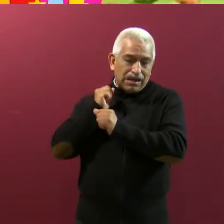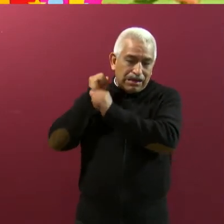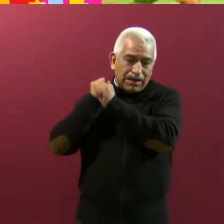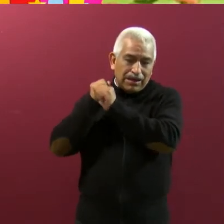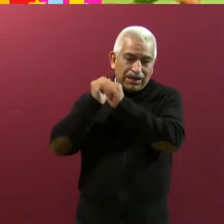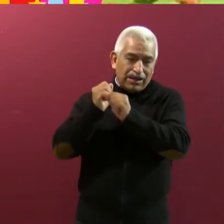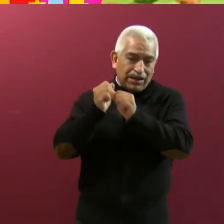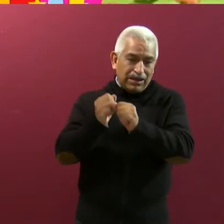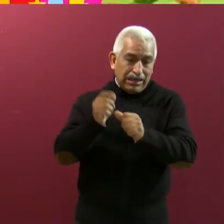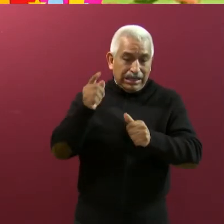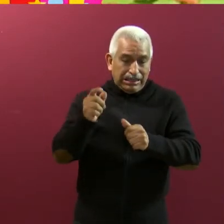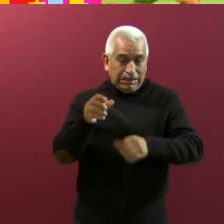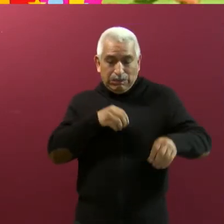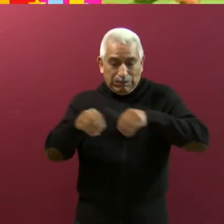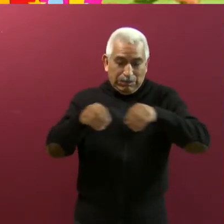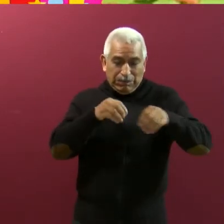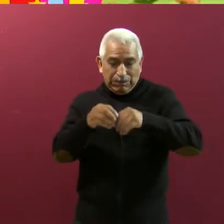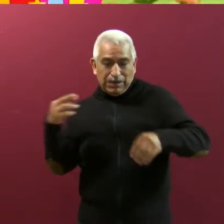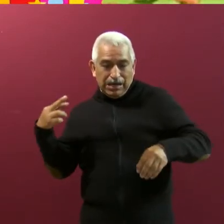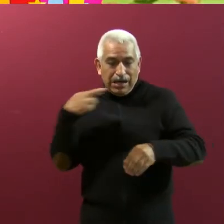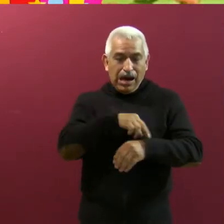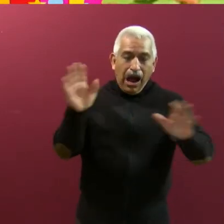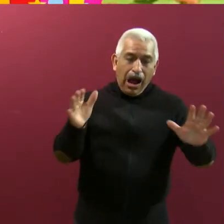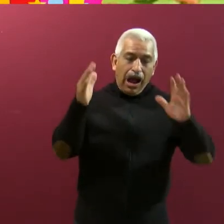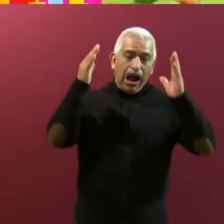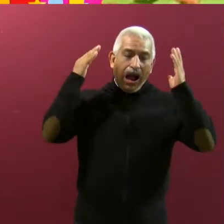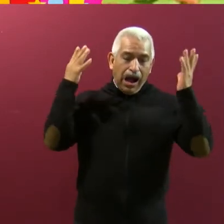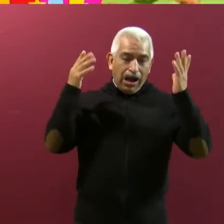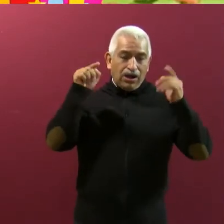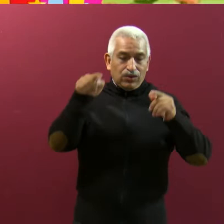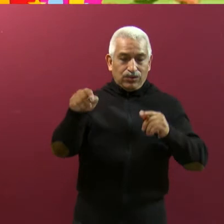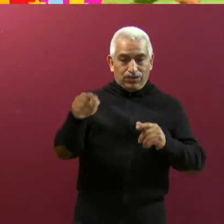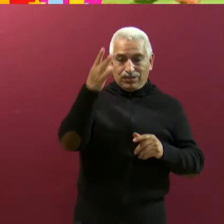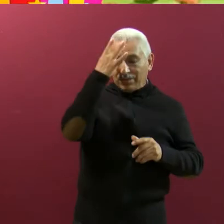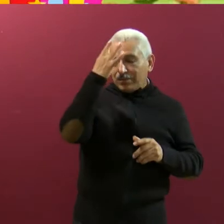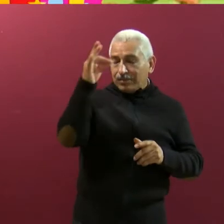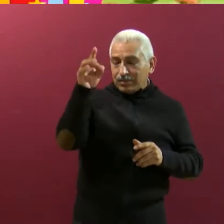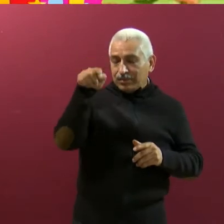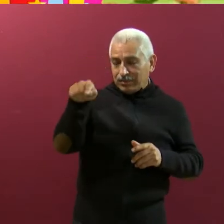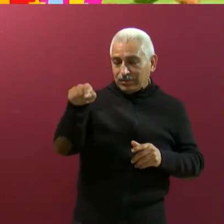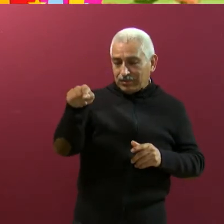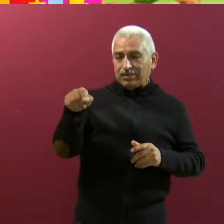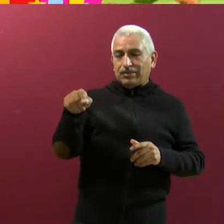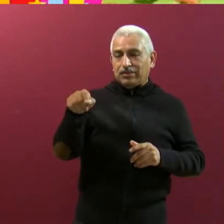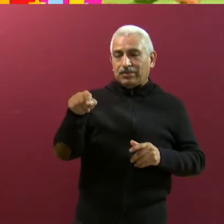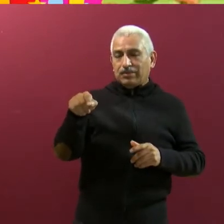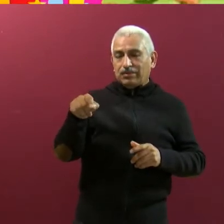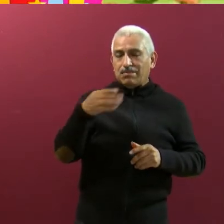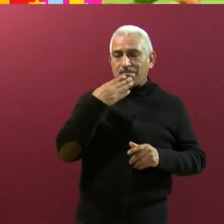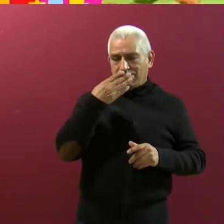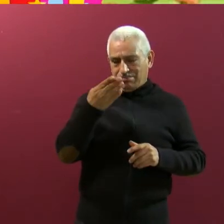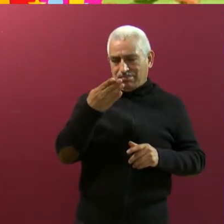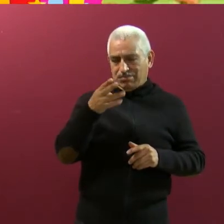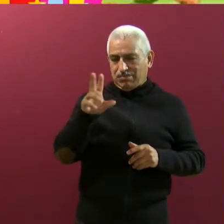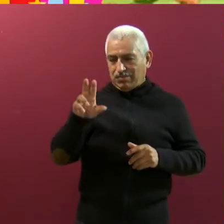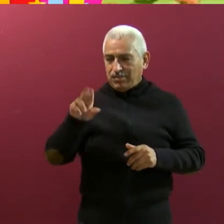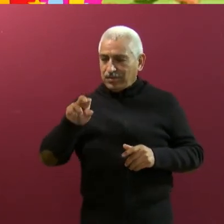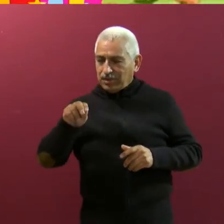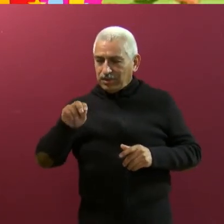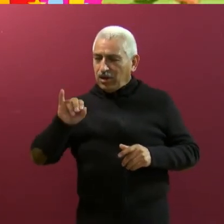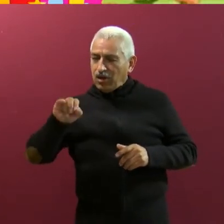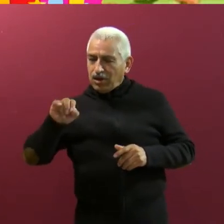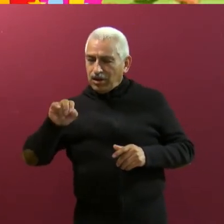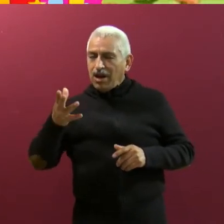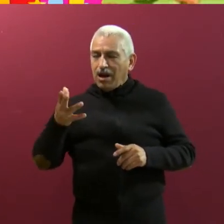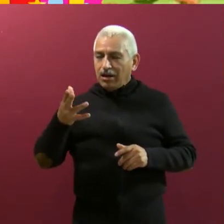rápido. ¿Saben de quién se trata? No. Bueno, vamos a escuchar